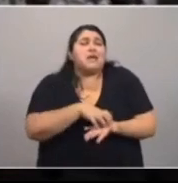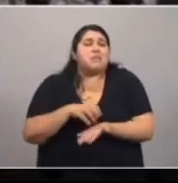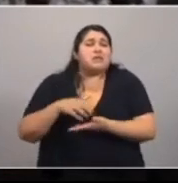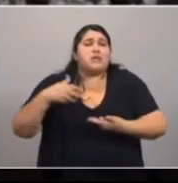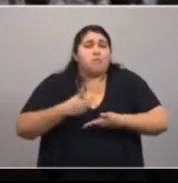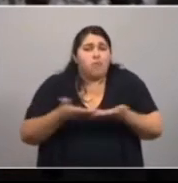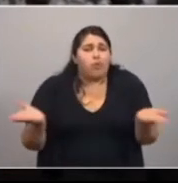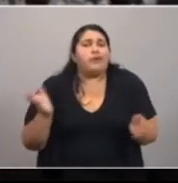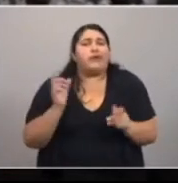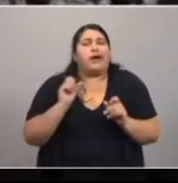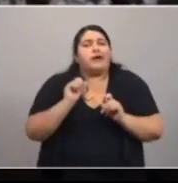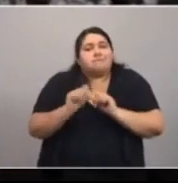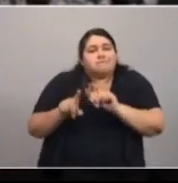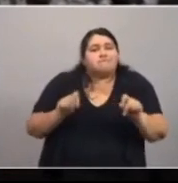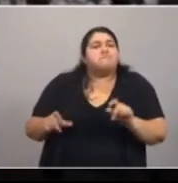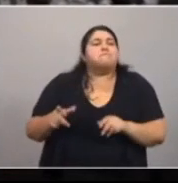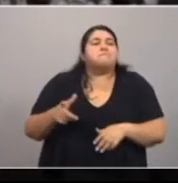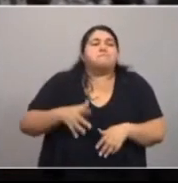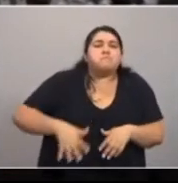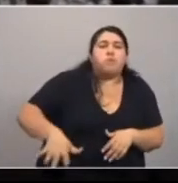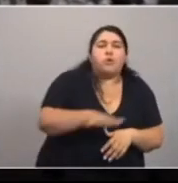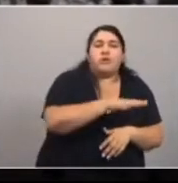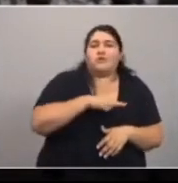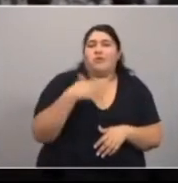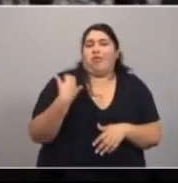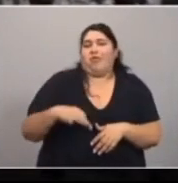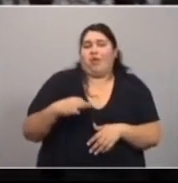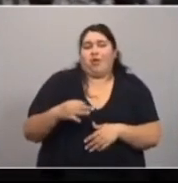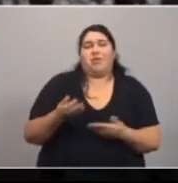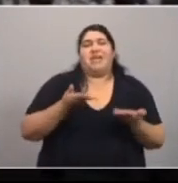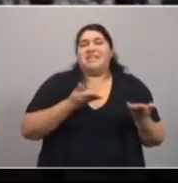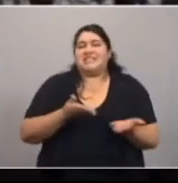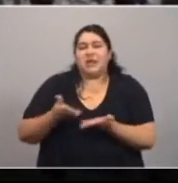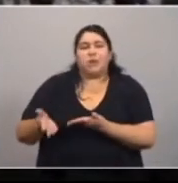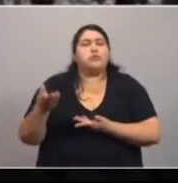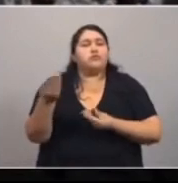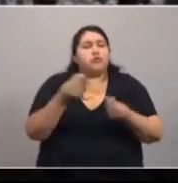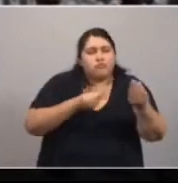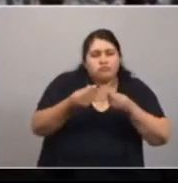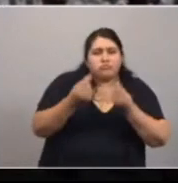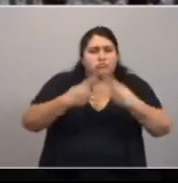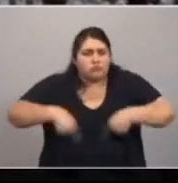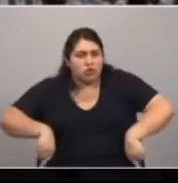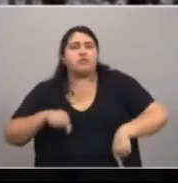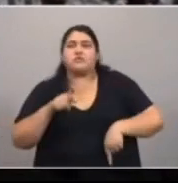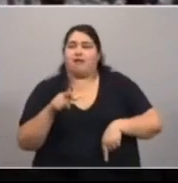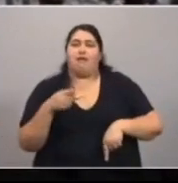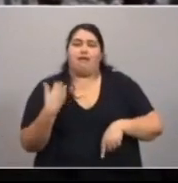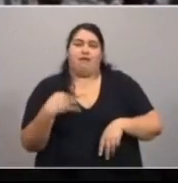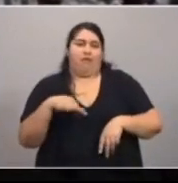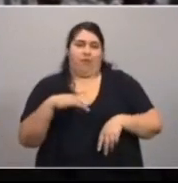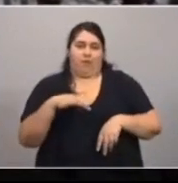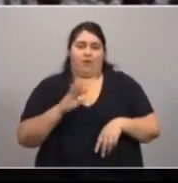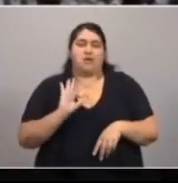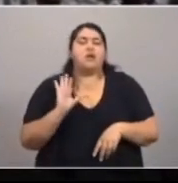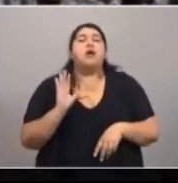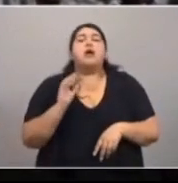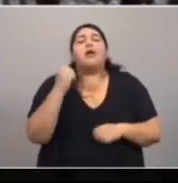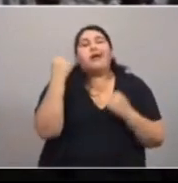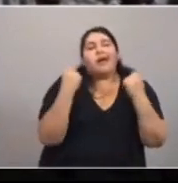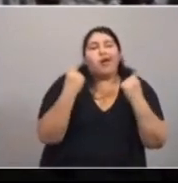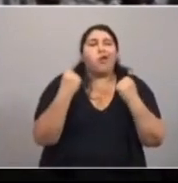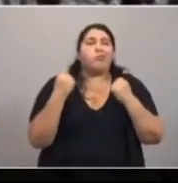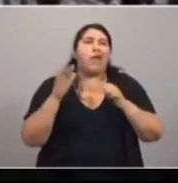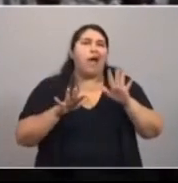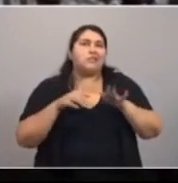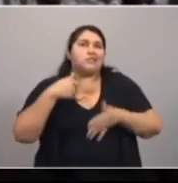que tener acceso a los servicios financieros, y no solo aquellos que tienen la capacidad económica para a veces pagarlo, y que de otro